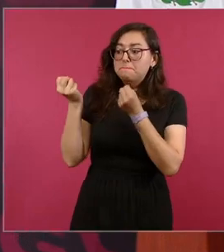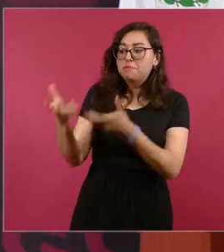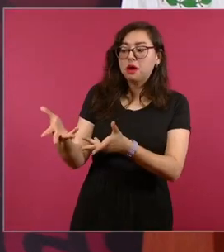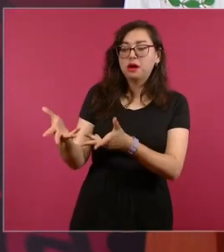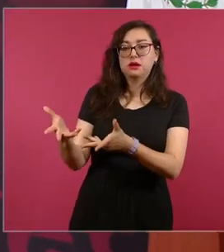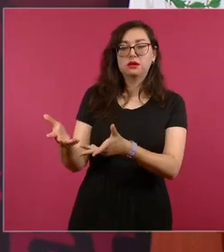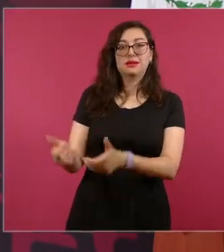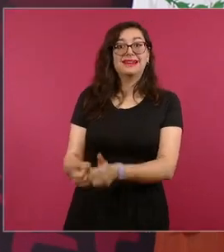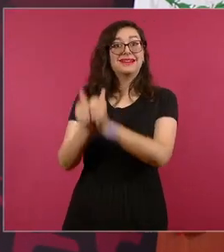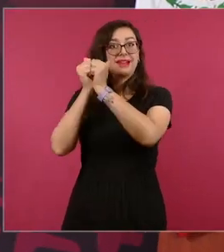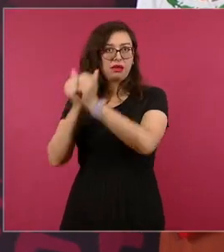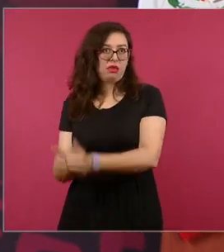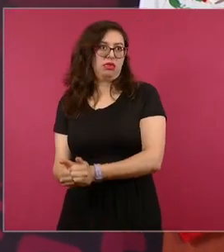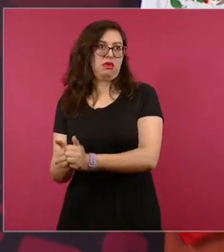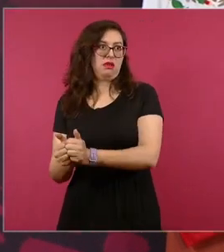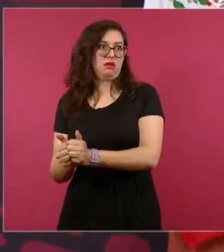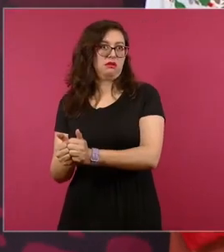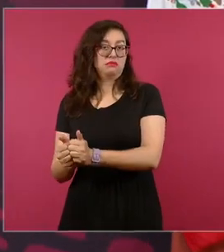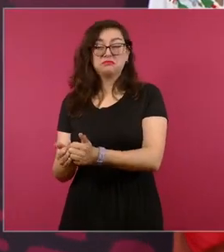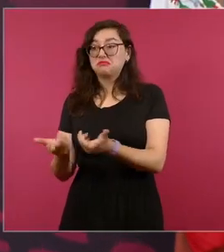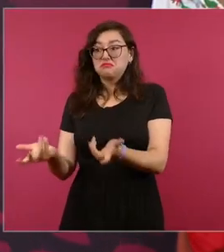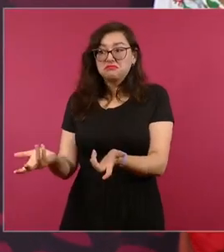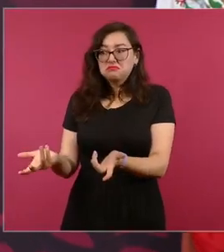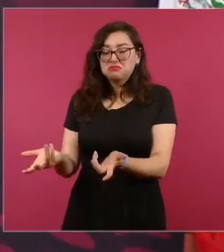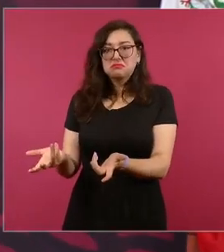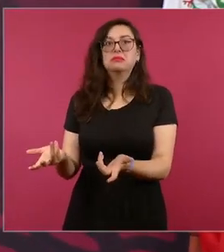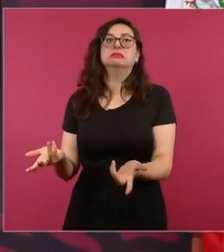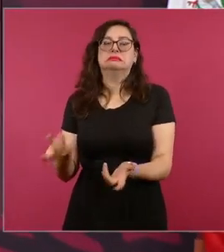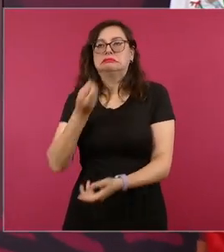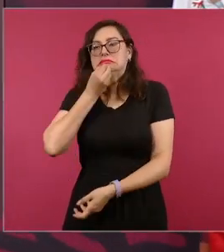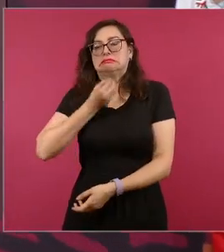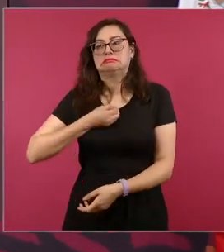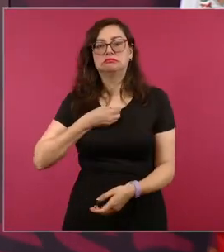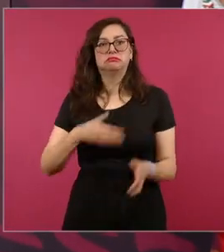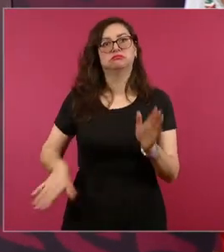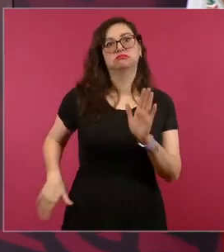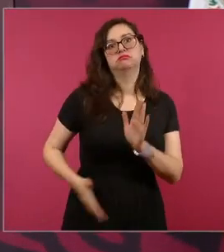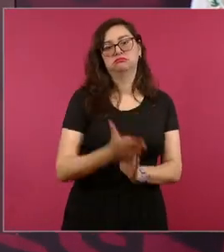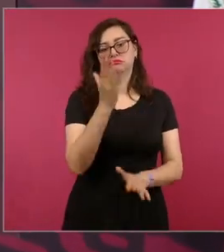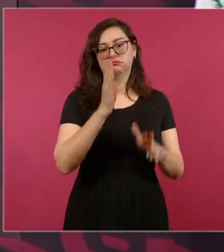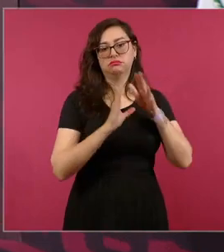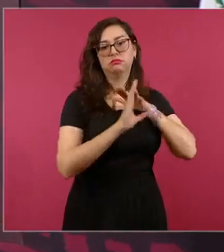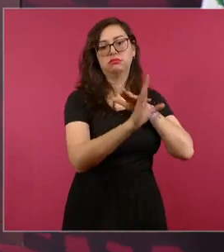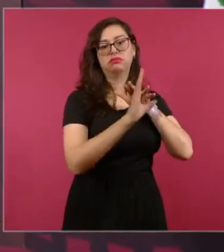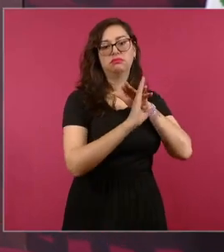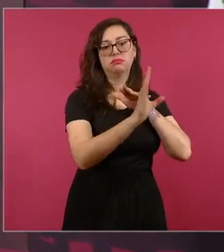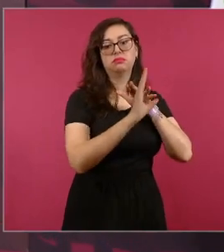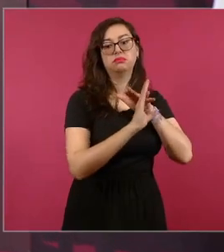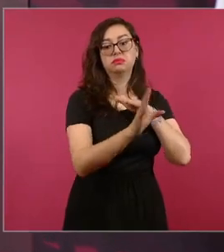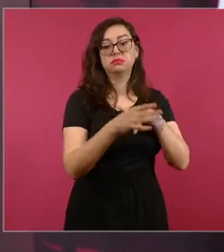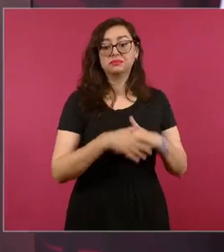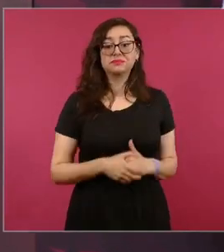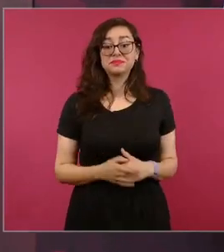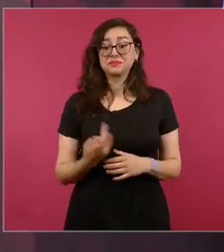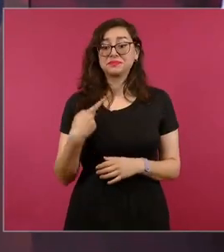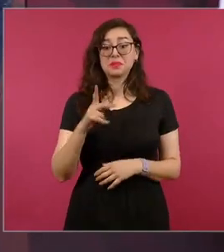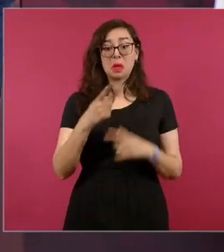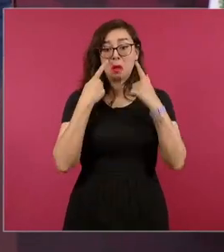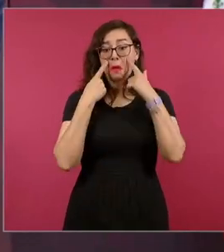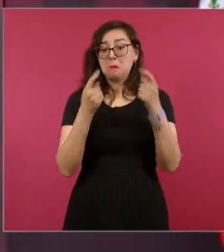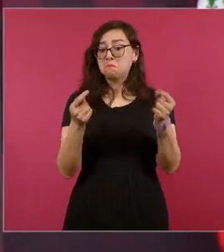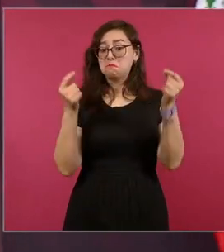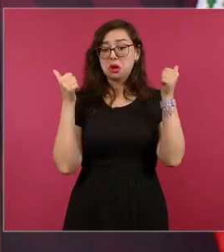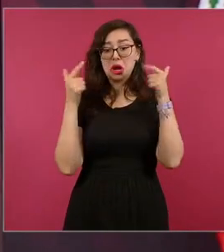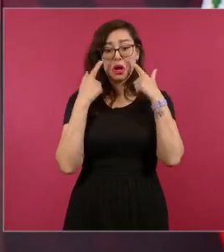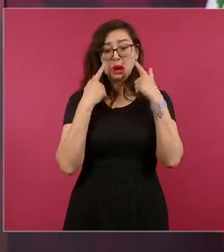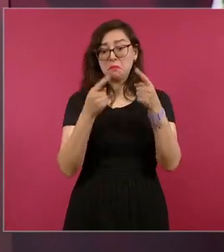donde la gente se ve obligada a emigrar. Pero les entra por un oído y les sale por